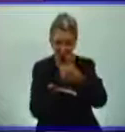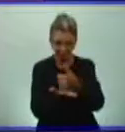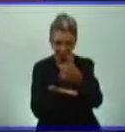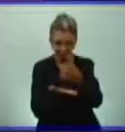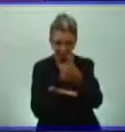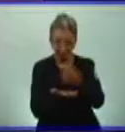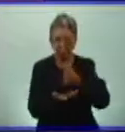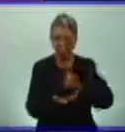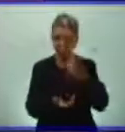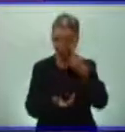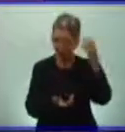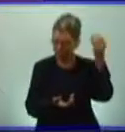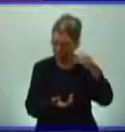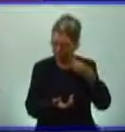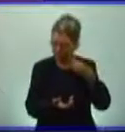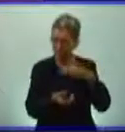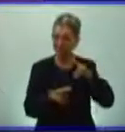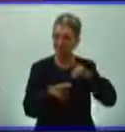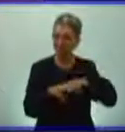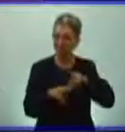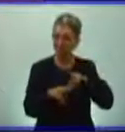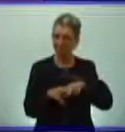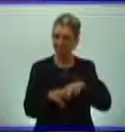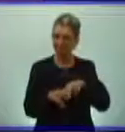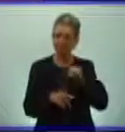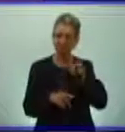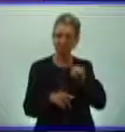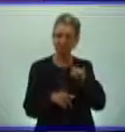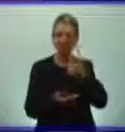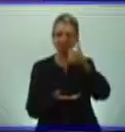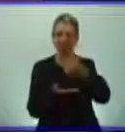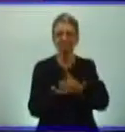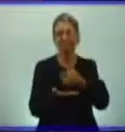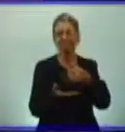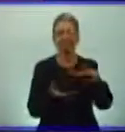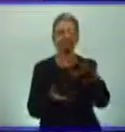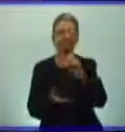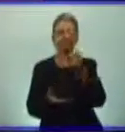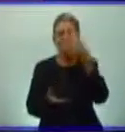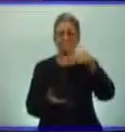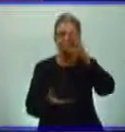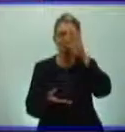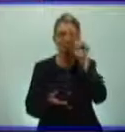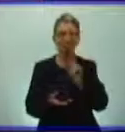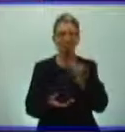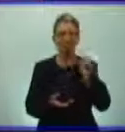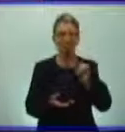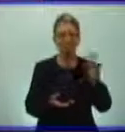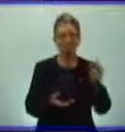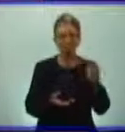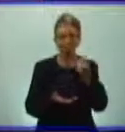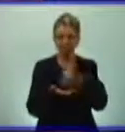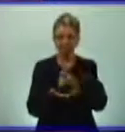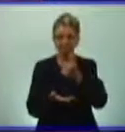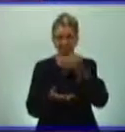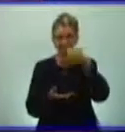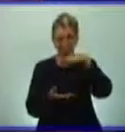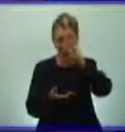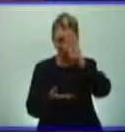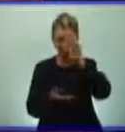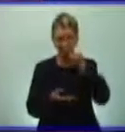conocen? La Habana. Muy bien. Esa es la capital de todos los cubanos. La capital de nuestro país,